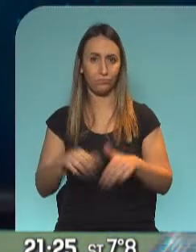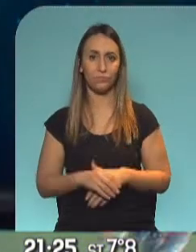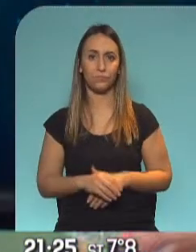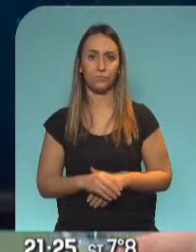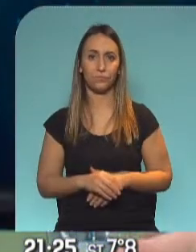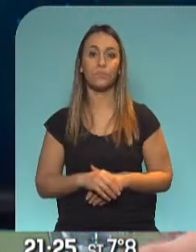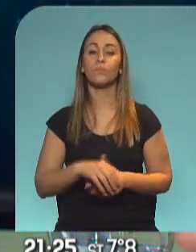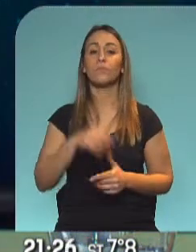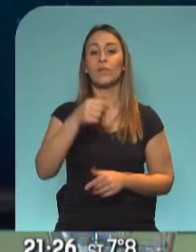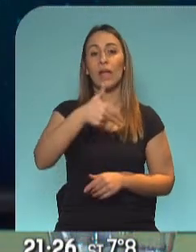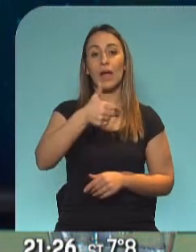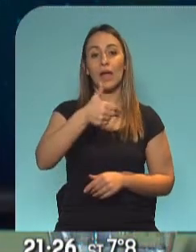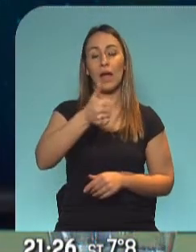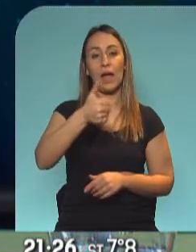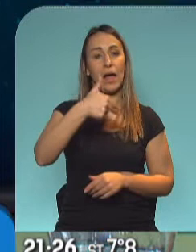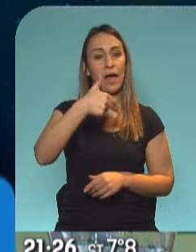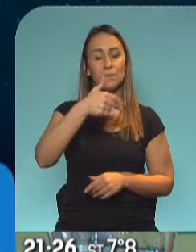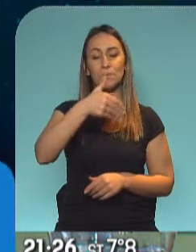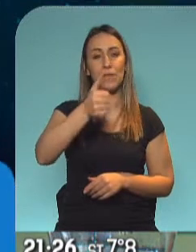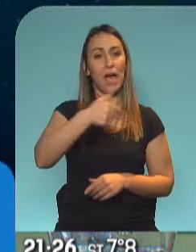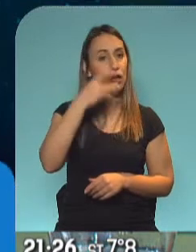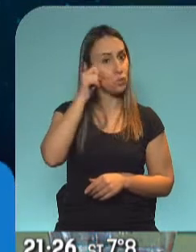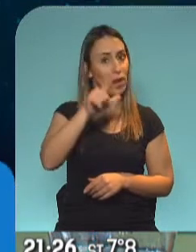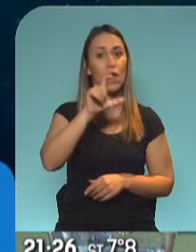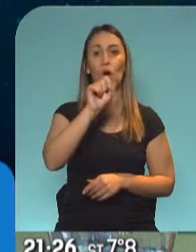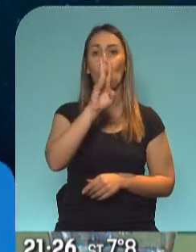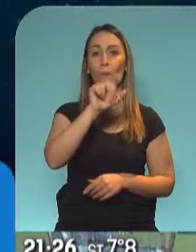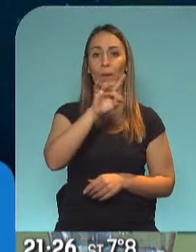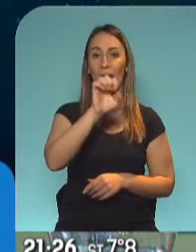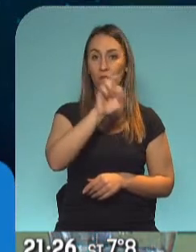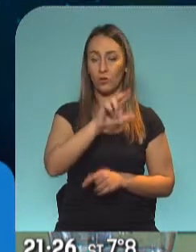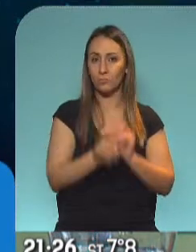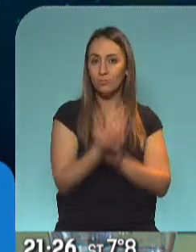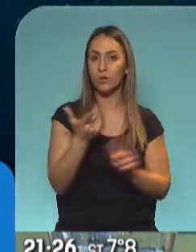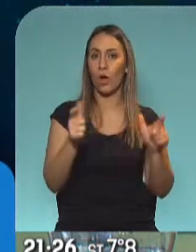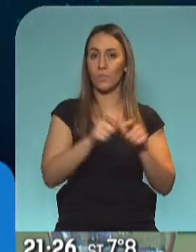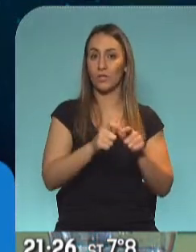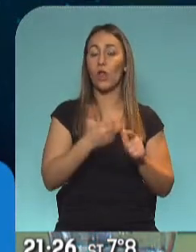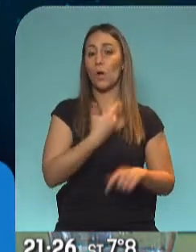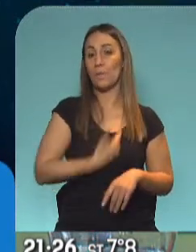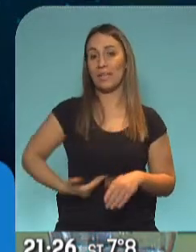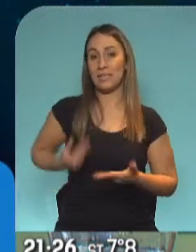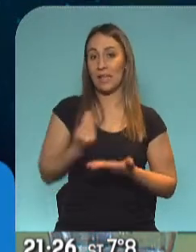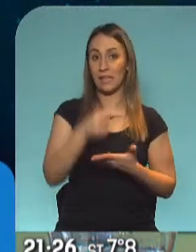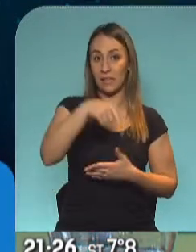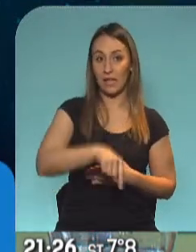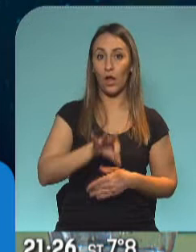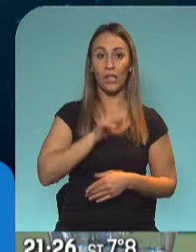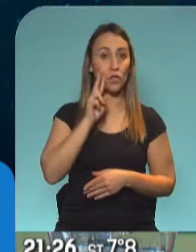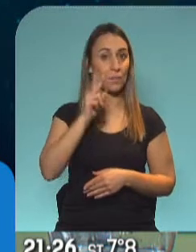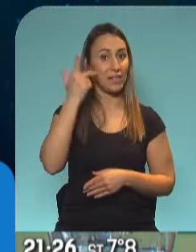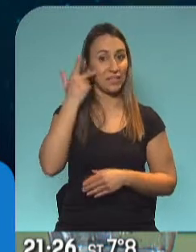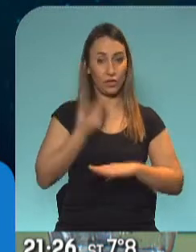Andrés Manuel López Obrador había armado una comisión. El presidente mexicano actual asumió fines de 2018.